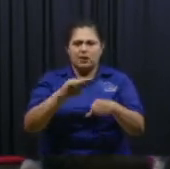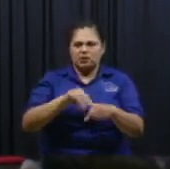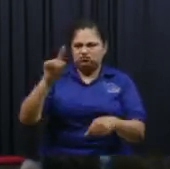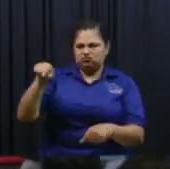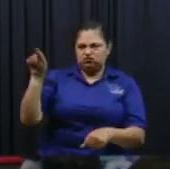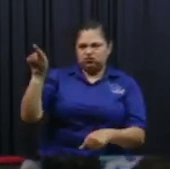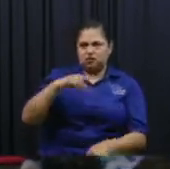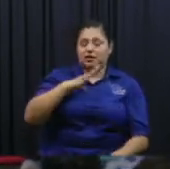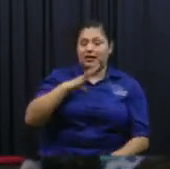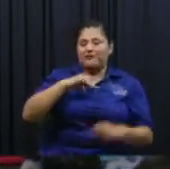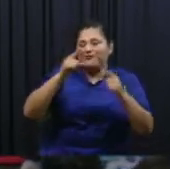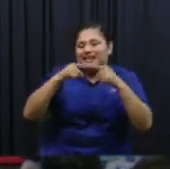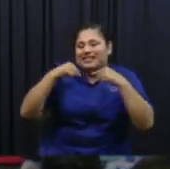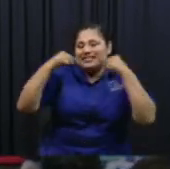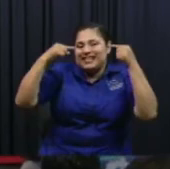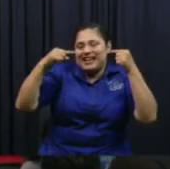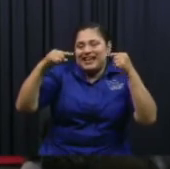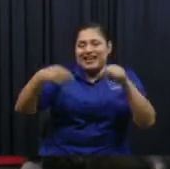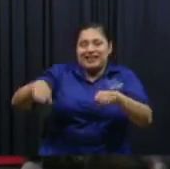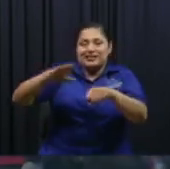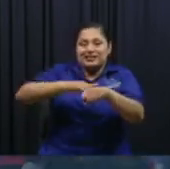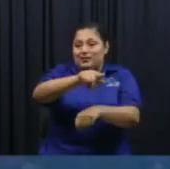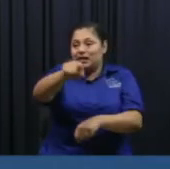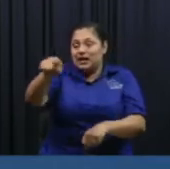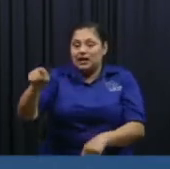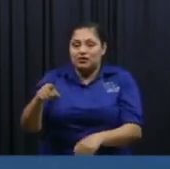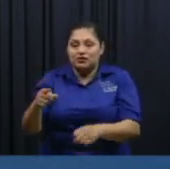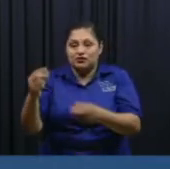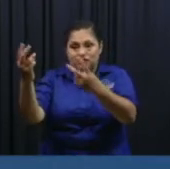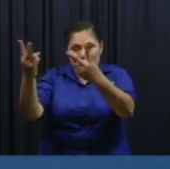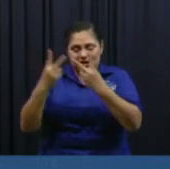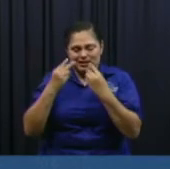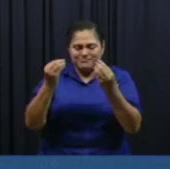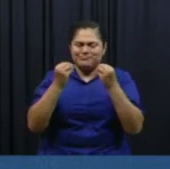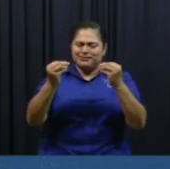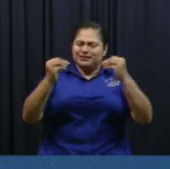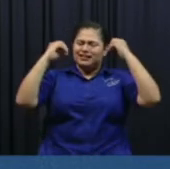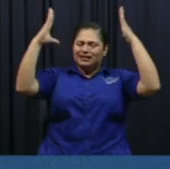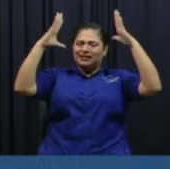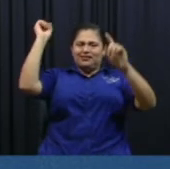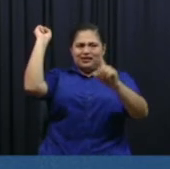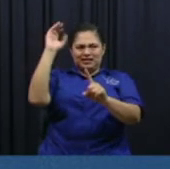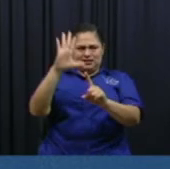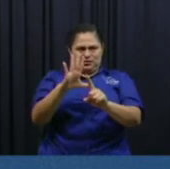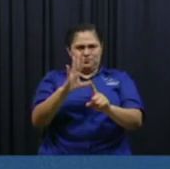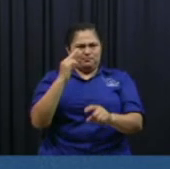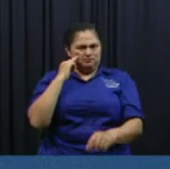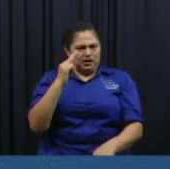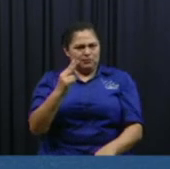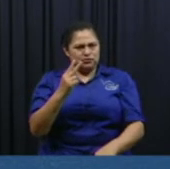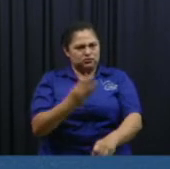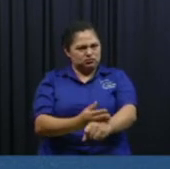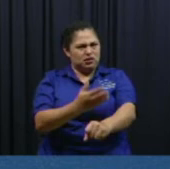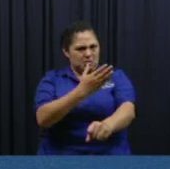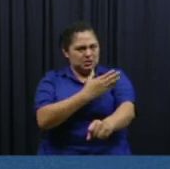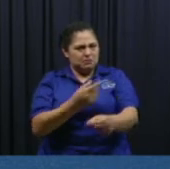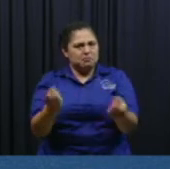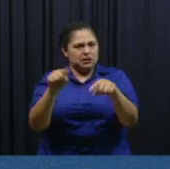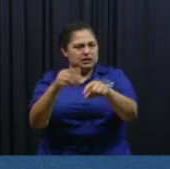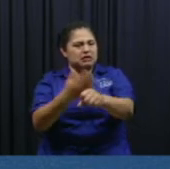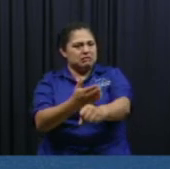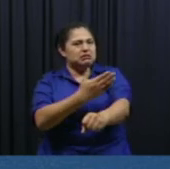reprenden tendrán felicidad y sobre ellos vendrá abundante bendición miremos en el contexto de qué está hablando